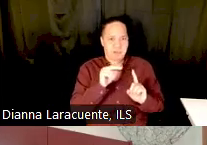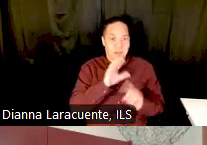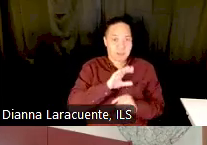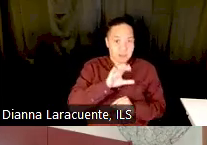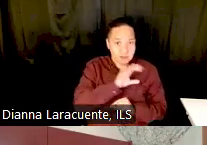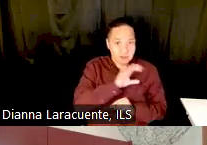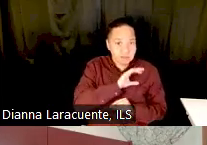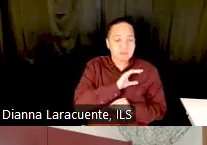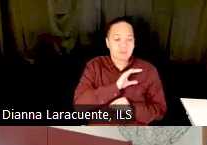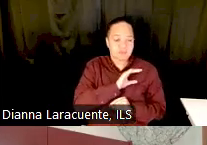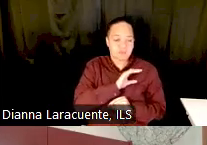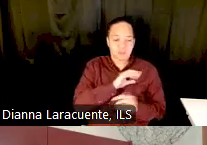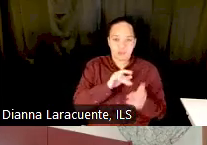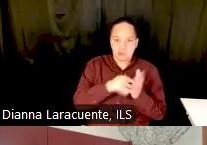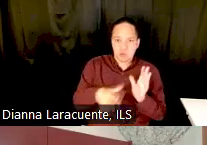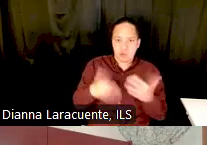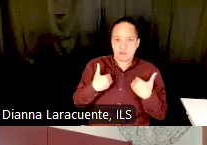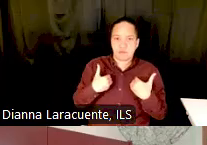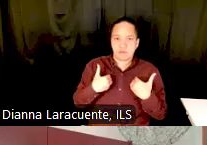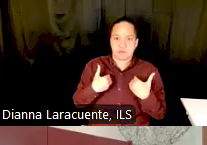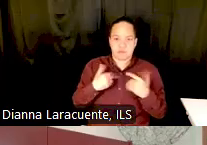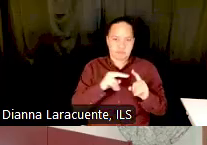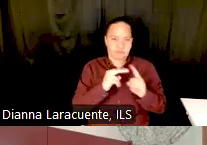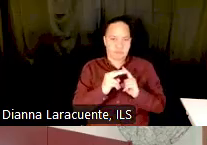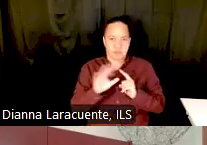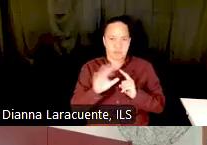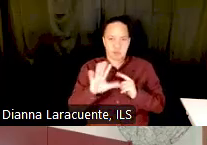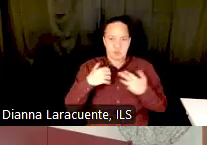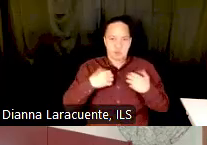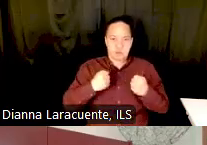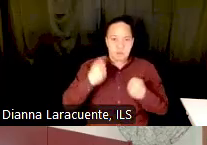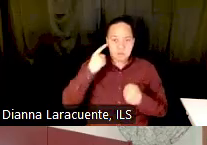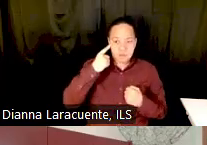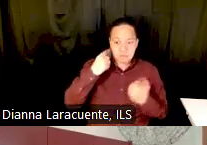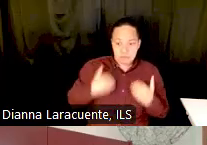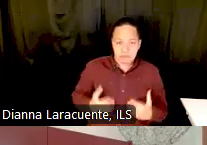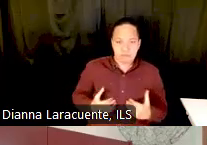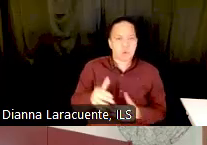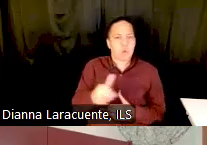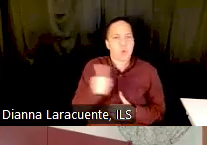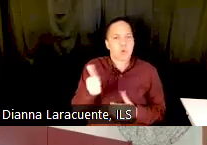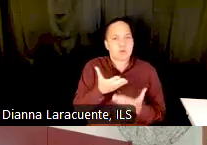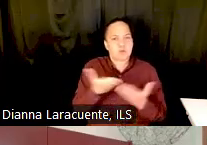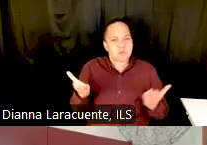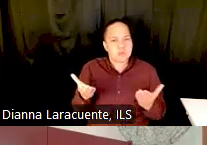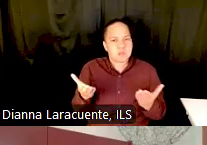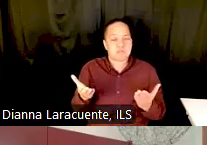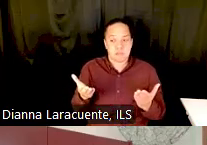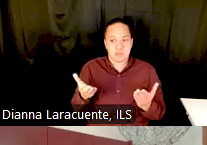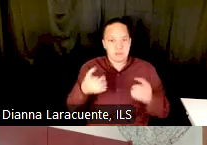que tiene ese estudiante desde el punto de vista de su salud mental y física y qué otras cosas pueden estar dando